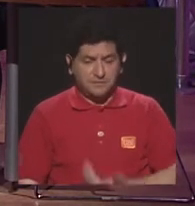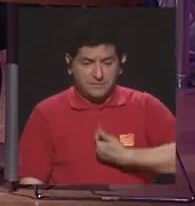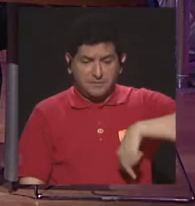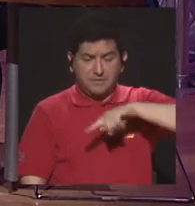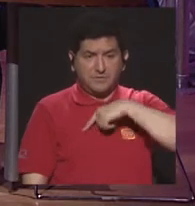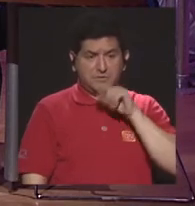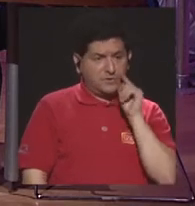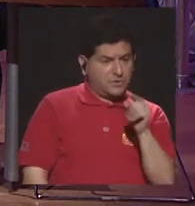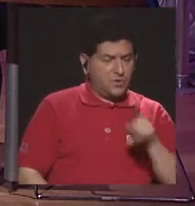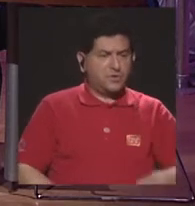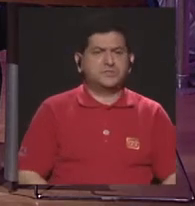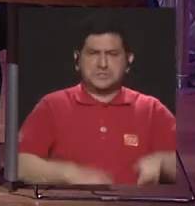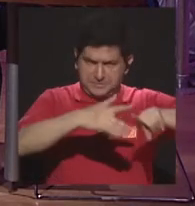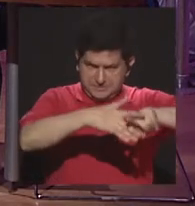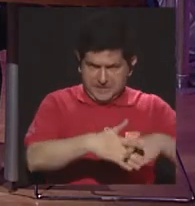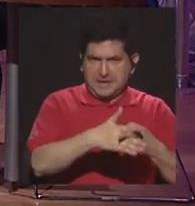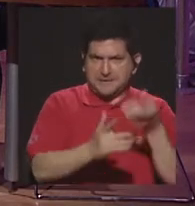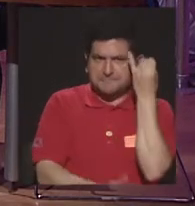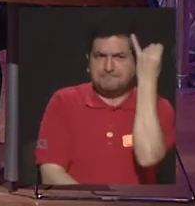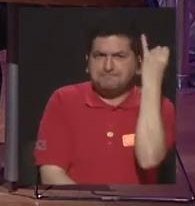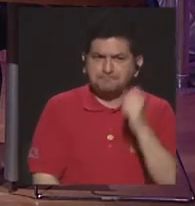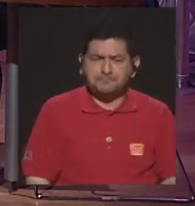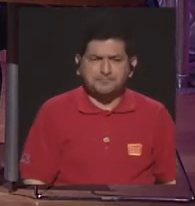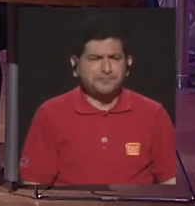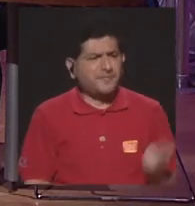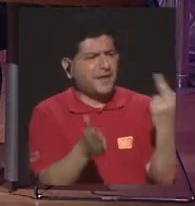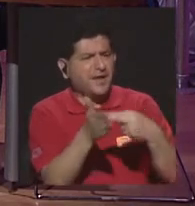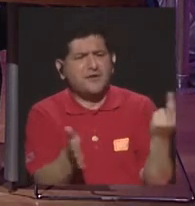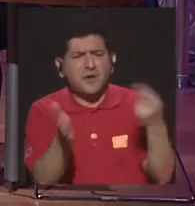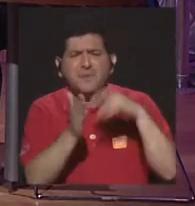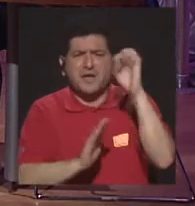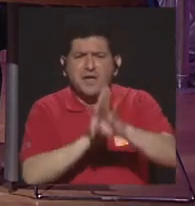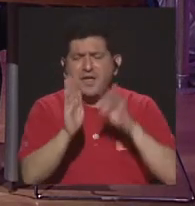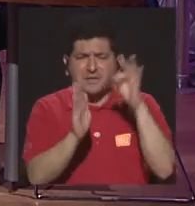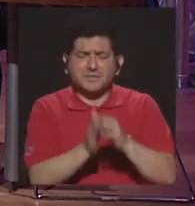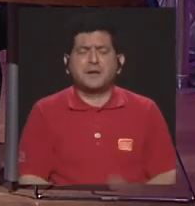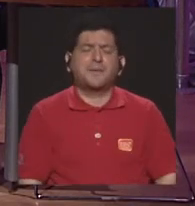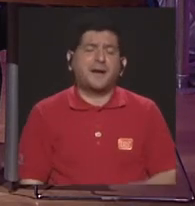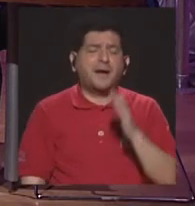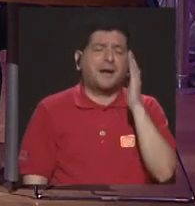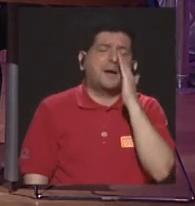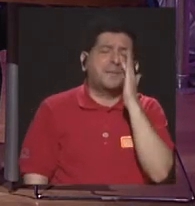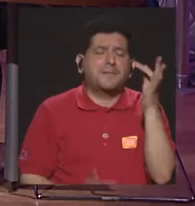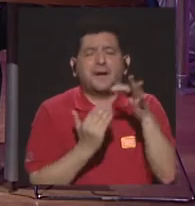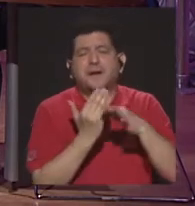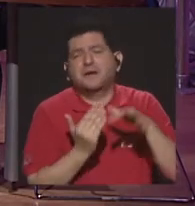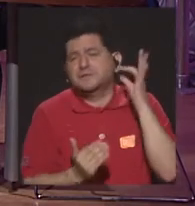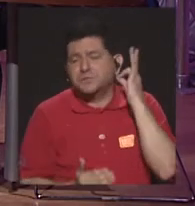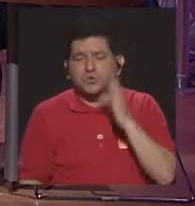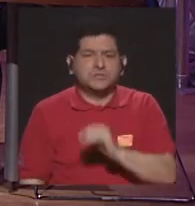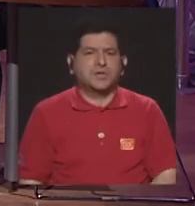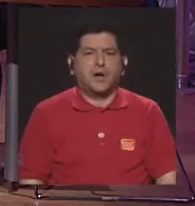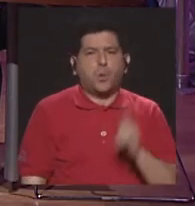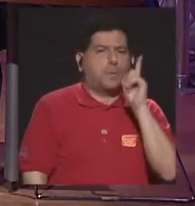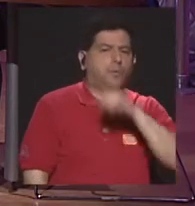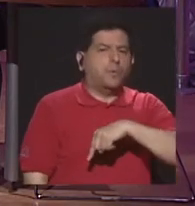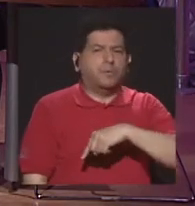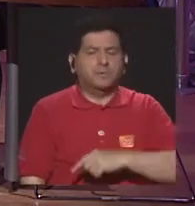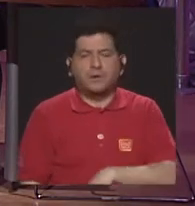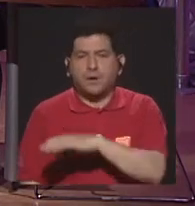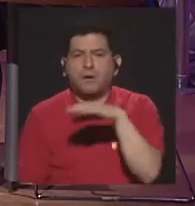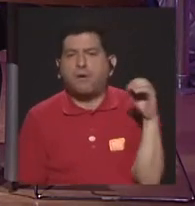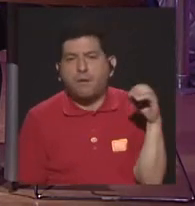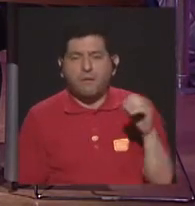tenemos que partir de la base de que reproducir el estereotipo de la madre esposa o de la puta o